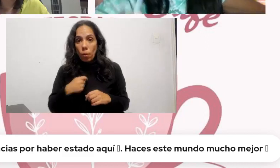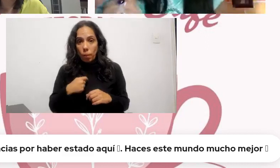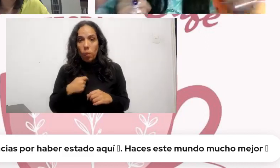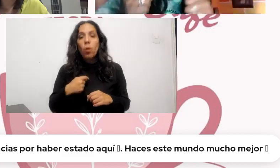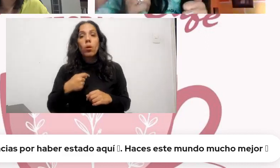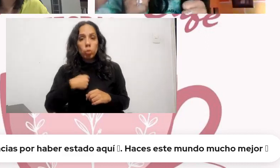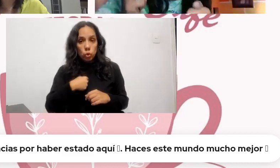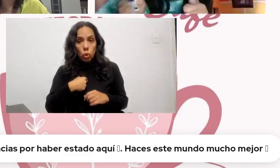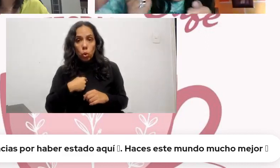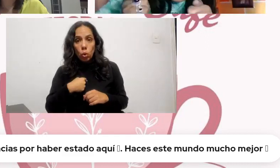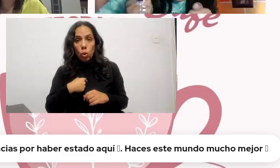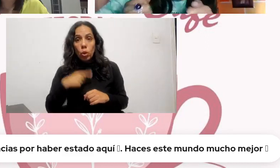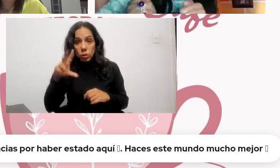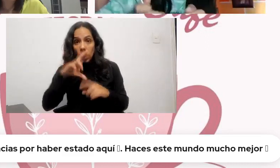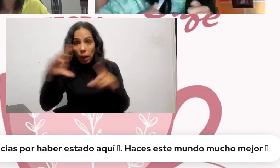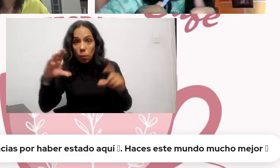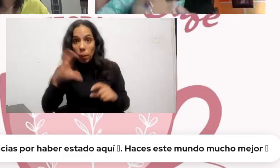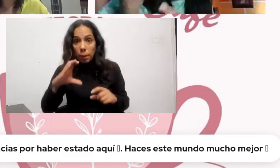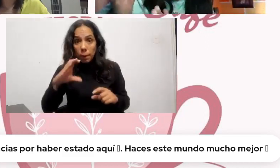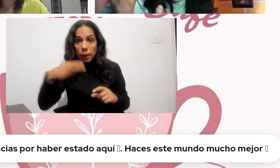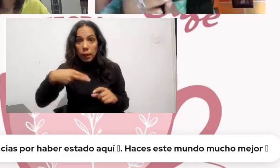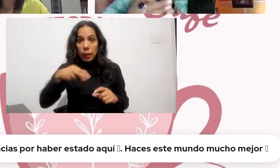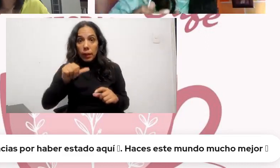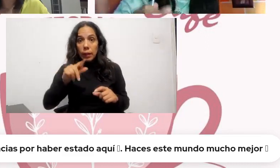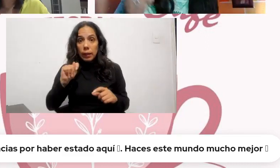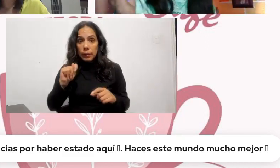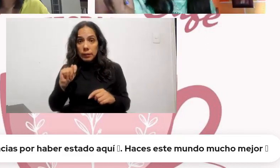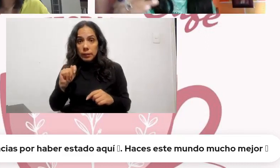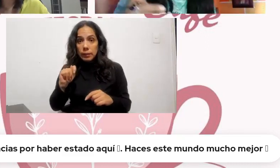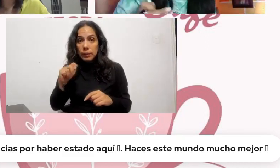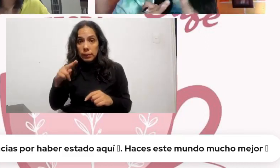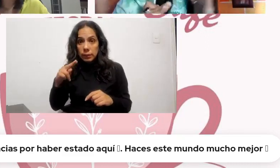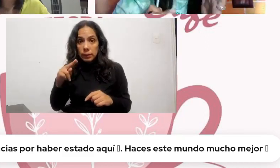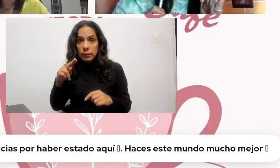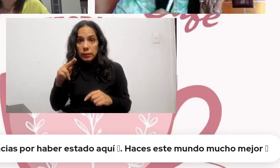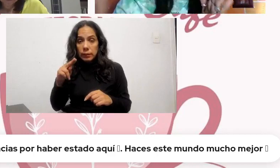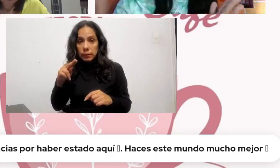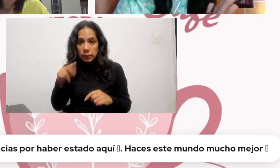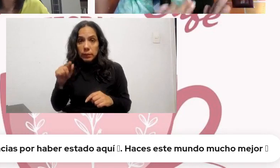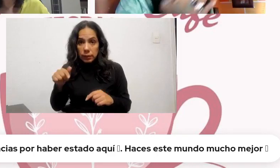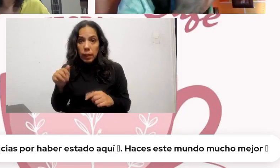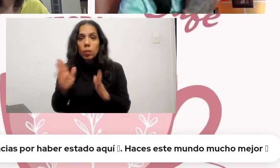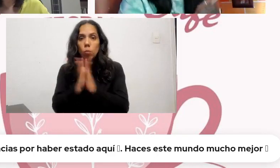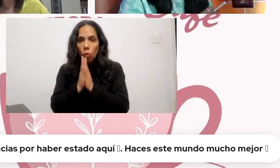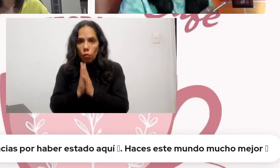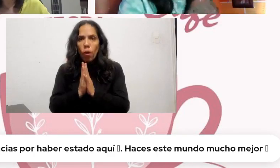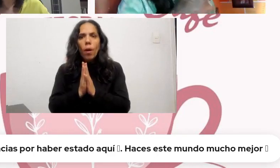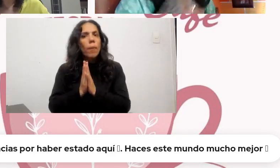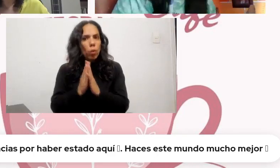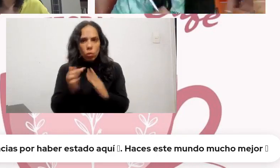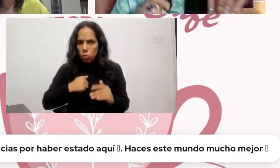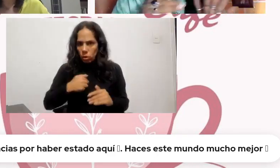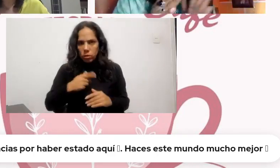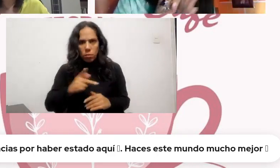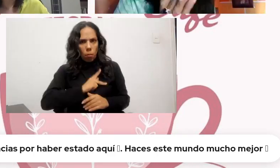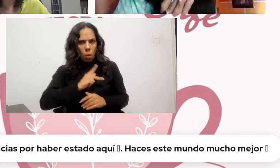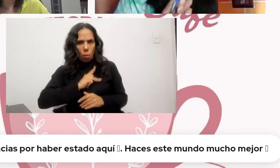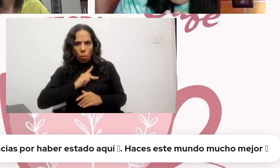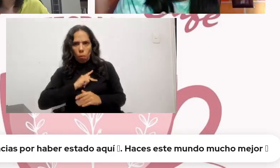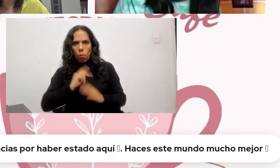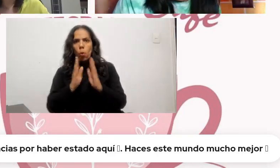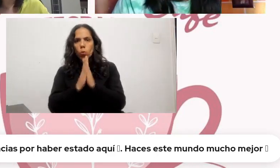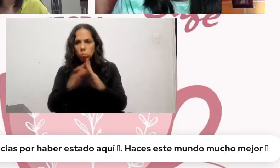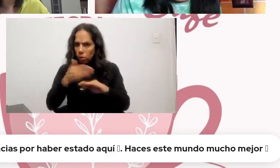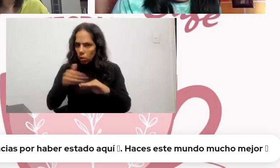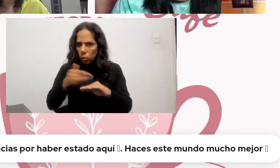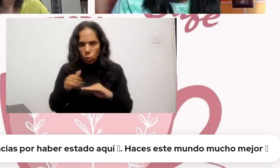contesto o contesto los mensajitos y ya los canalizo, si es para la casa, si es para un área en específico, si es con Michelle, pero yo trato